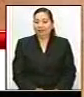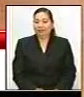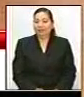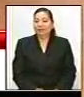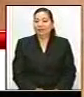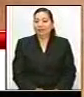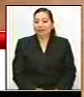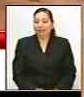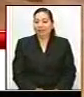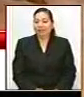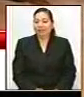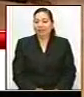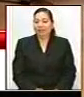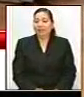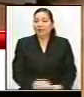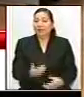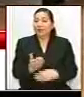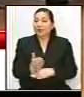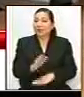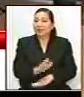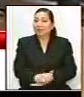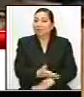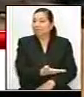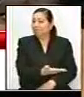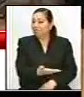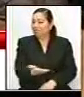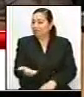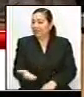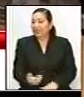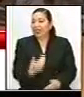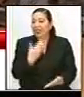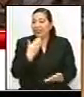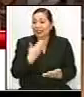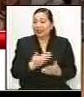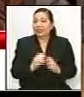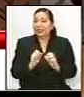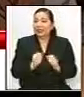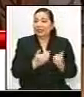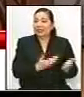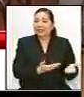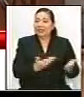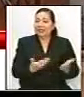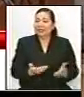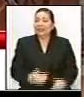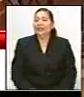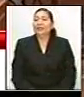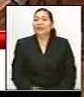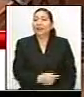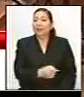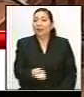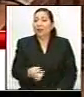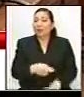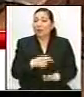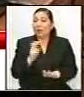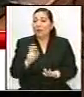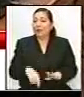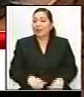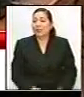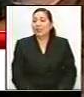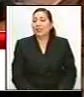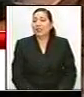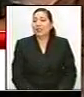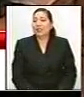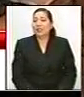Hola, hola. Buenas tardes con todos, señores, señoras. Les agradezco por esta invitación. A ustedes los profesionales, primera